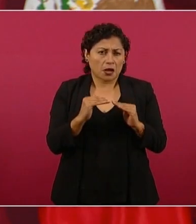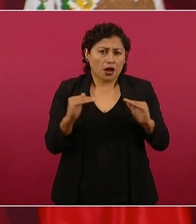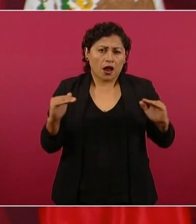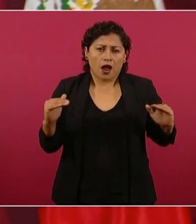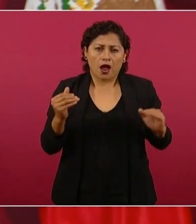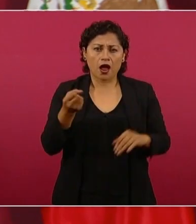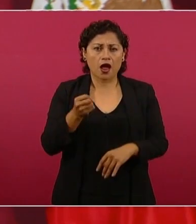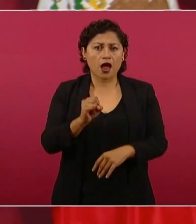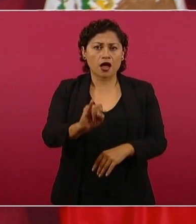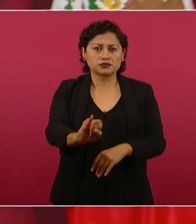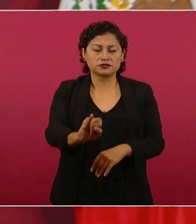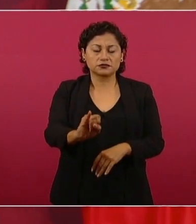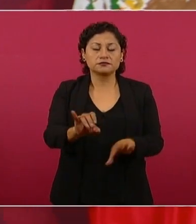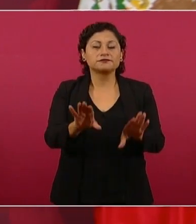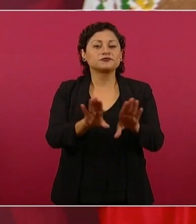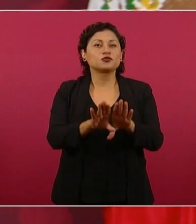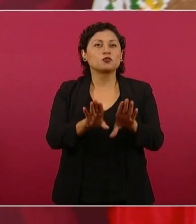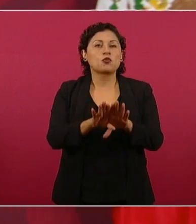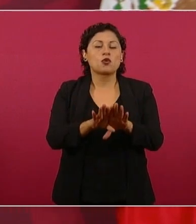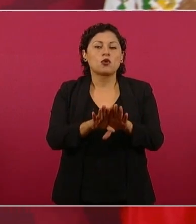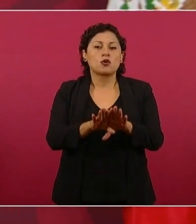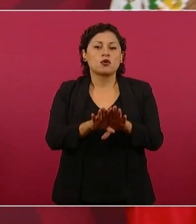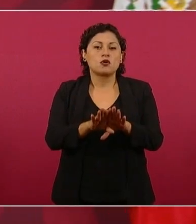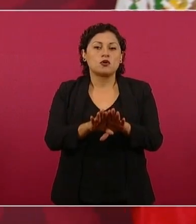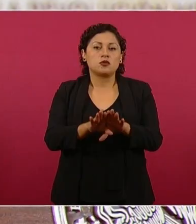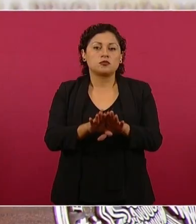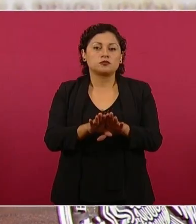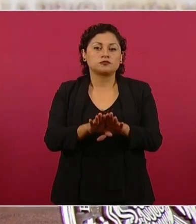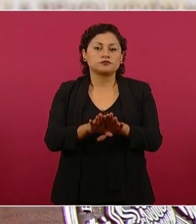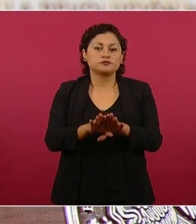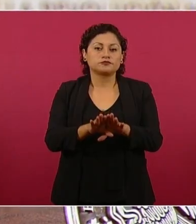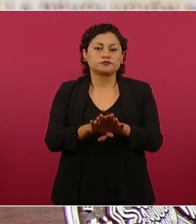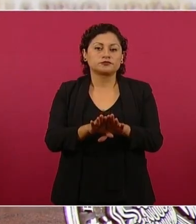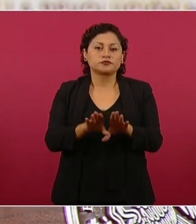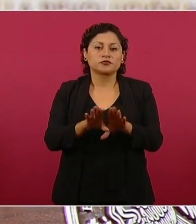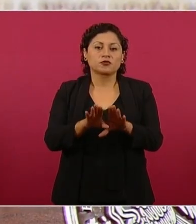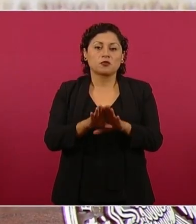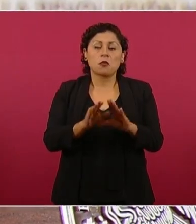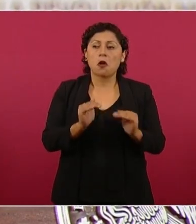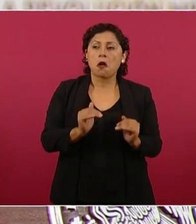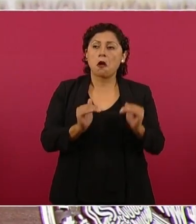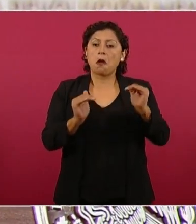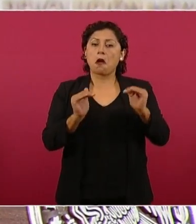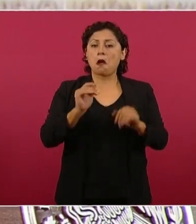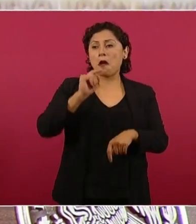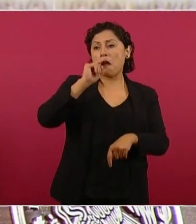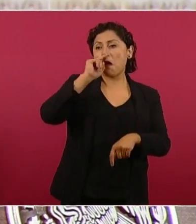no una política exterior protagónica,